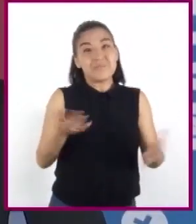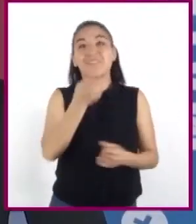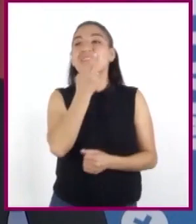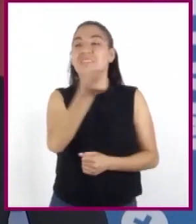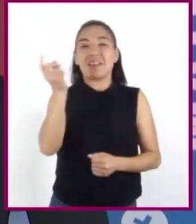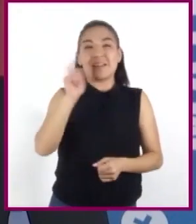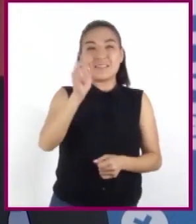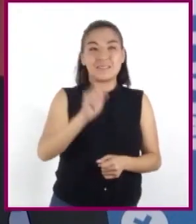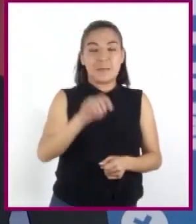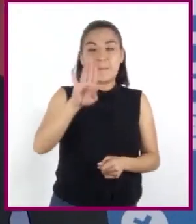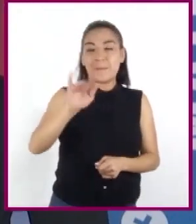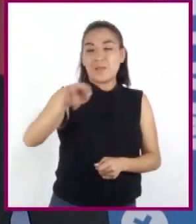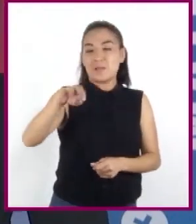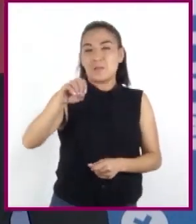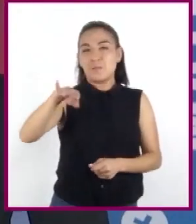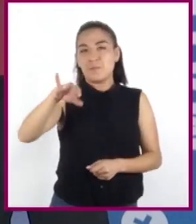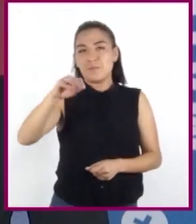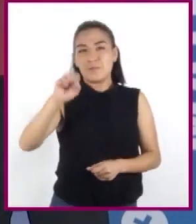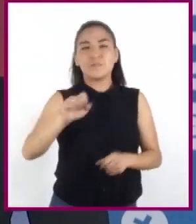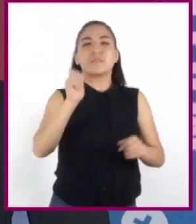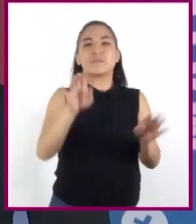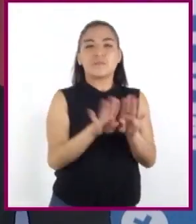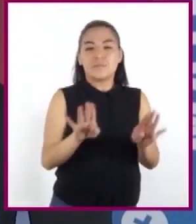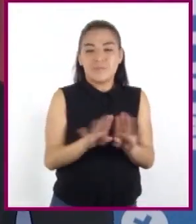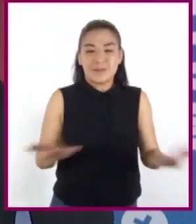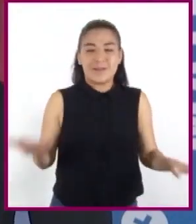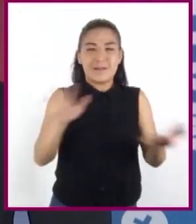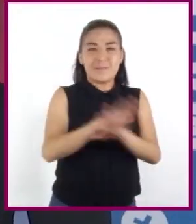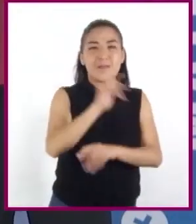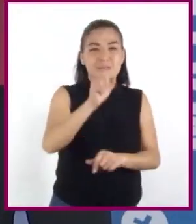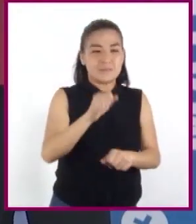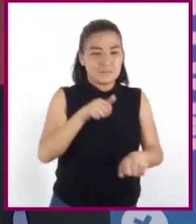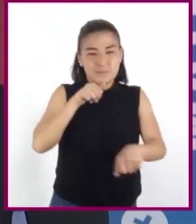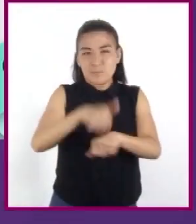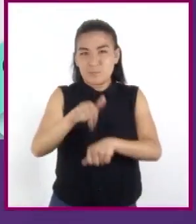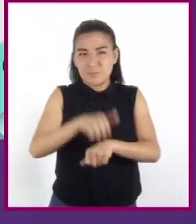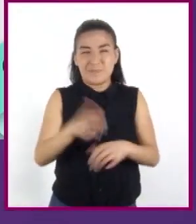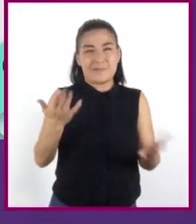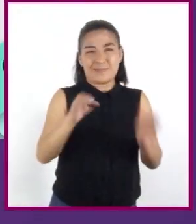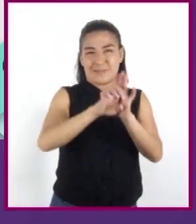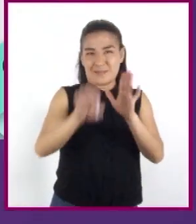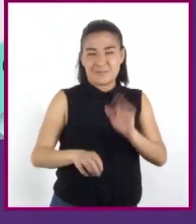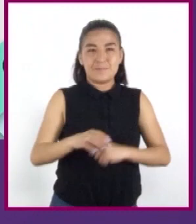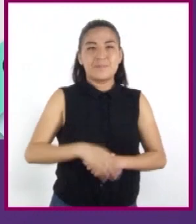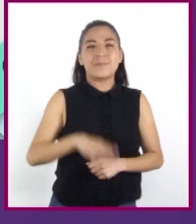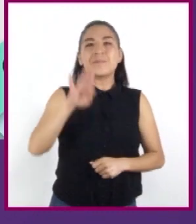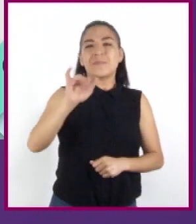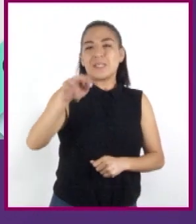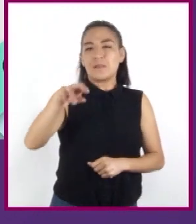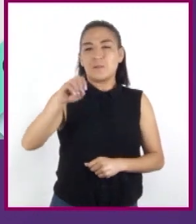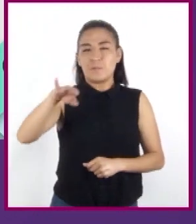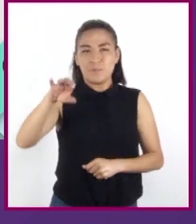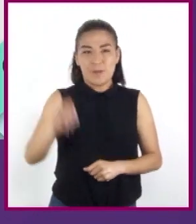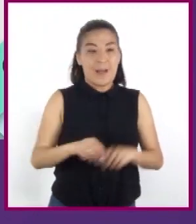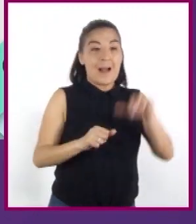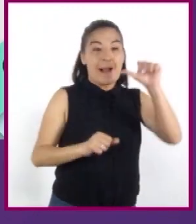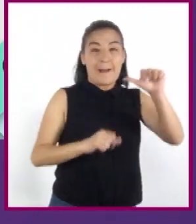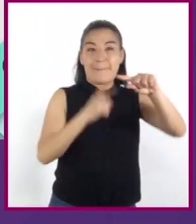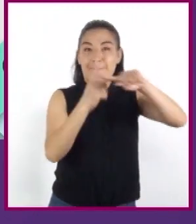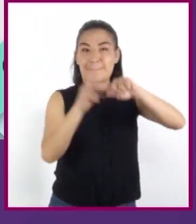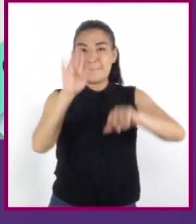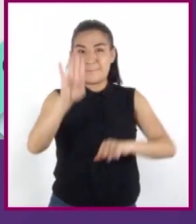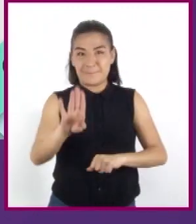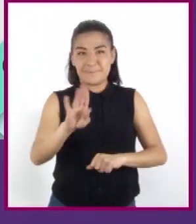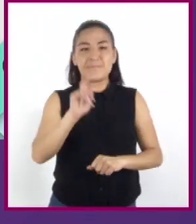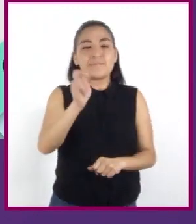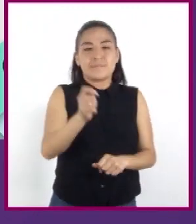que dos binomios son conjugados si difieren solo en un signo. Por ejemplo, el binomio a más b tiene por